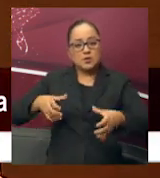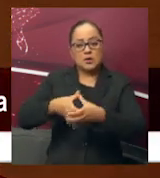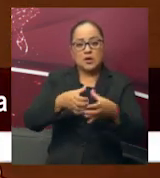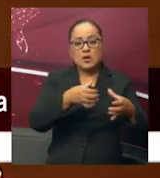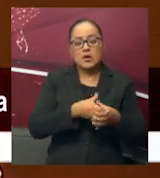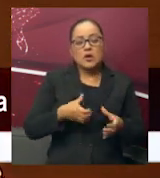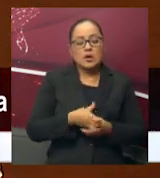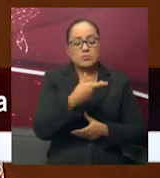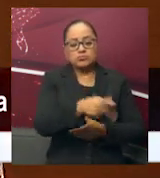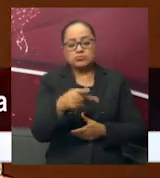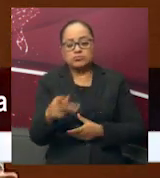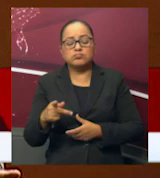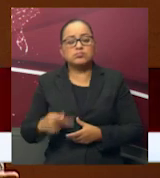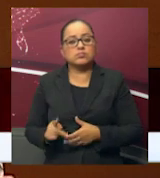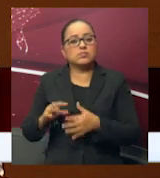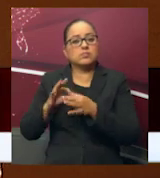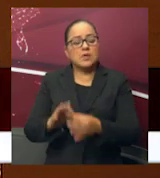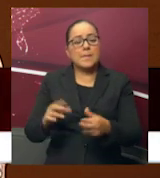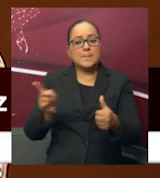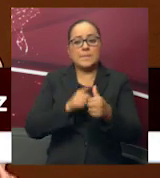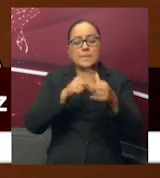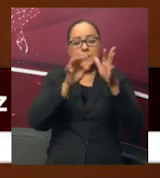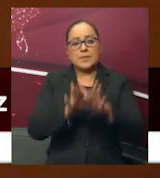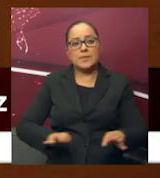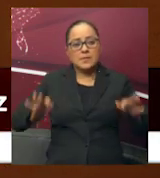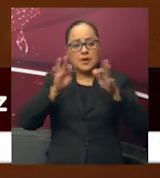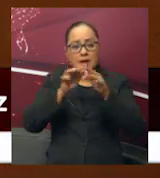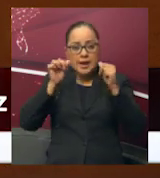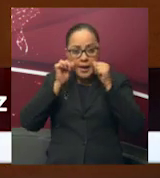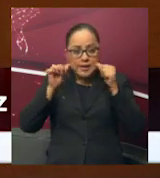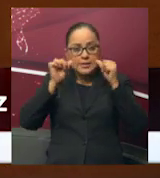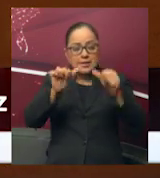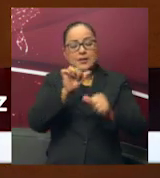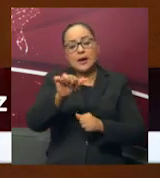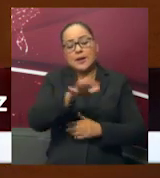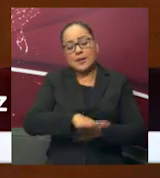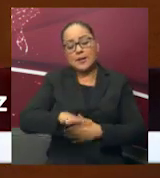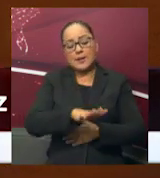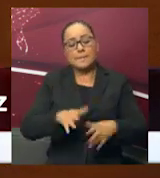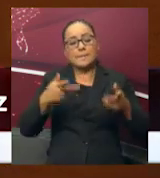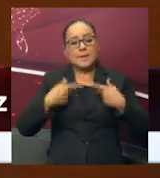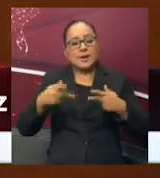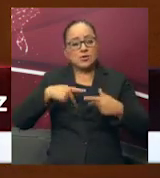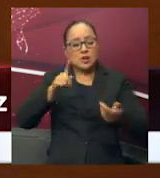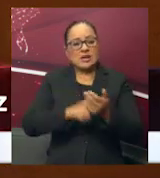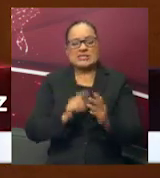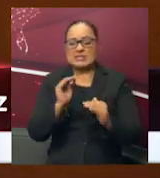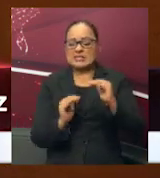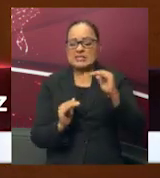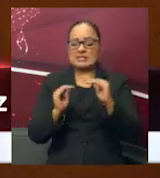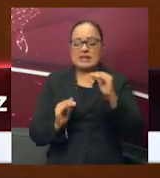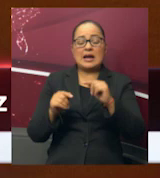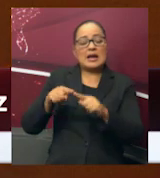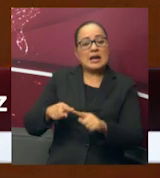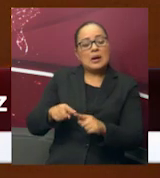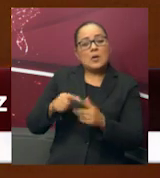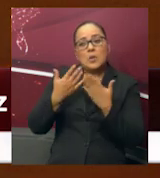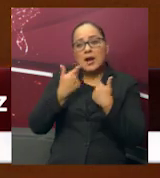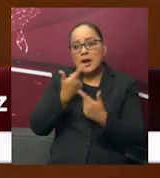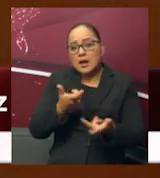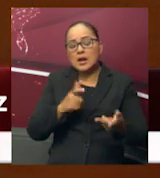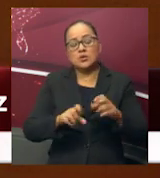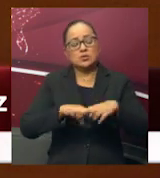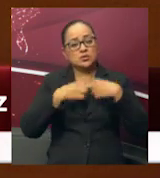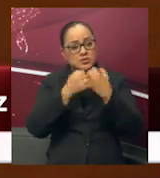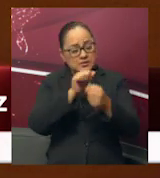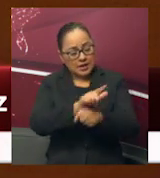territorialización, esto es priorizar la atención a las poblaciones en desventaja económica,